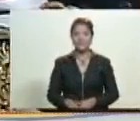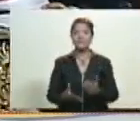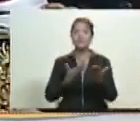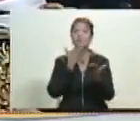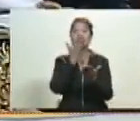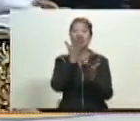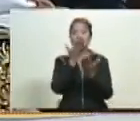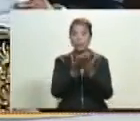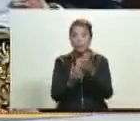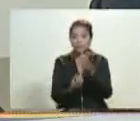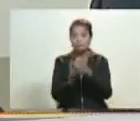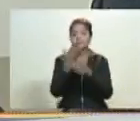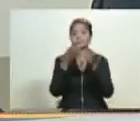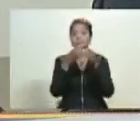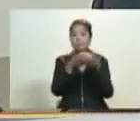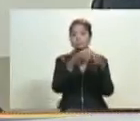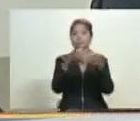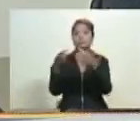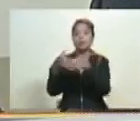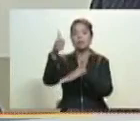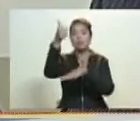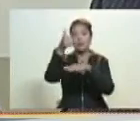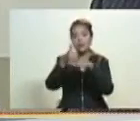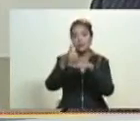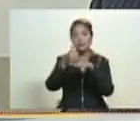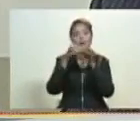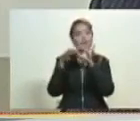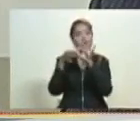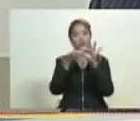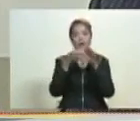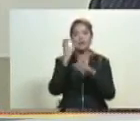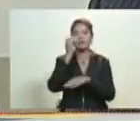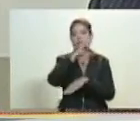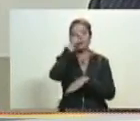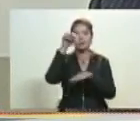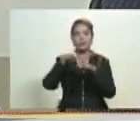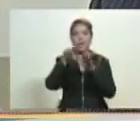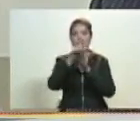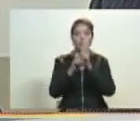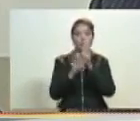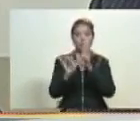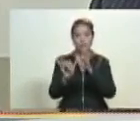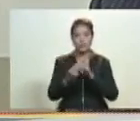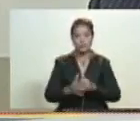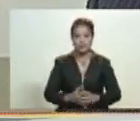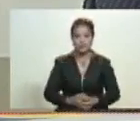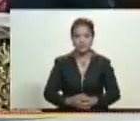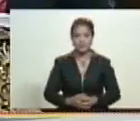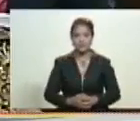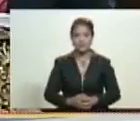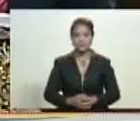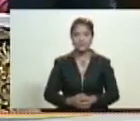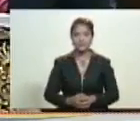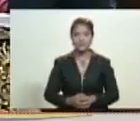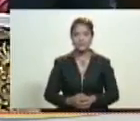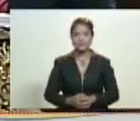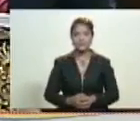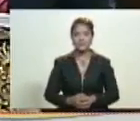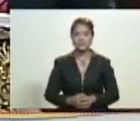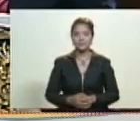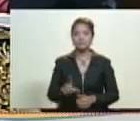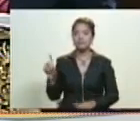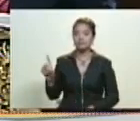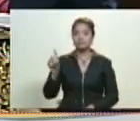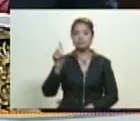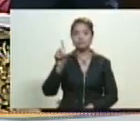Propuesta para la conformación de la Junta Directiva de la Soberana Asamblea Nacional Constituyente. Tiene la